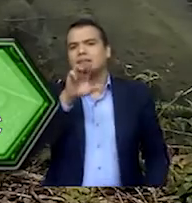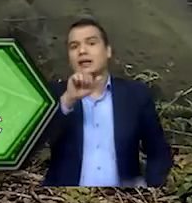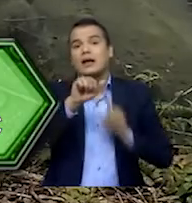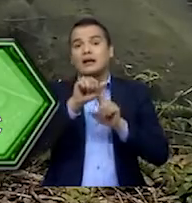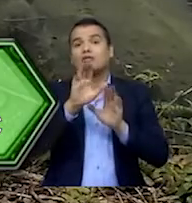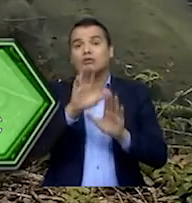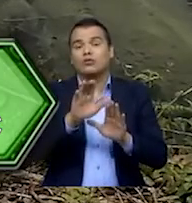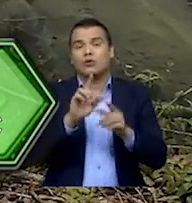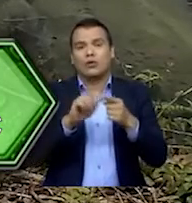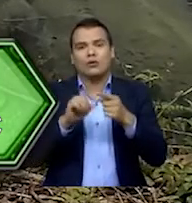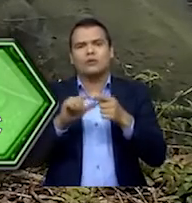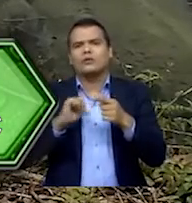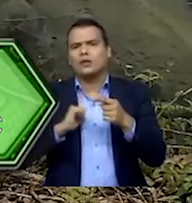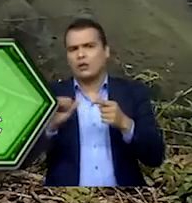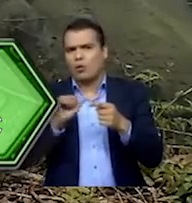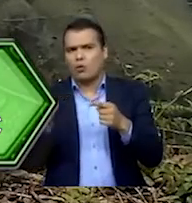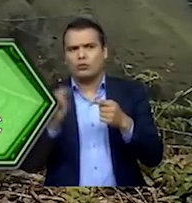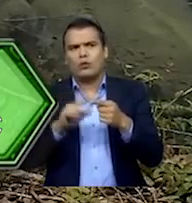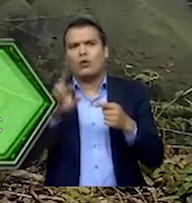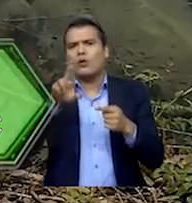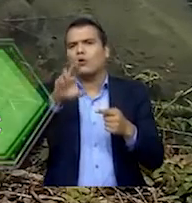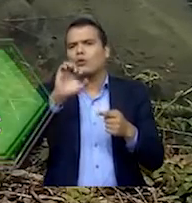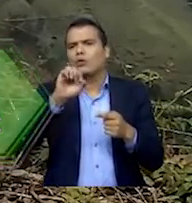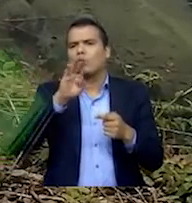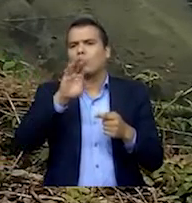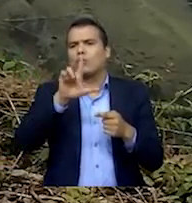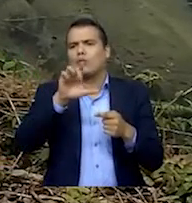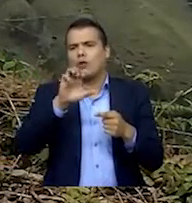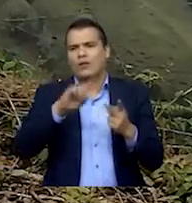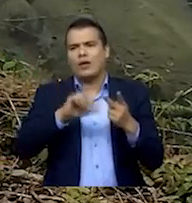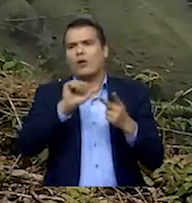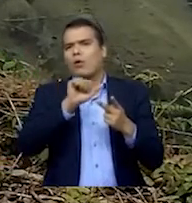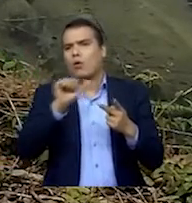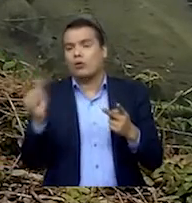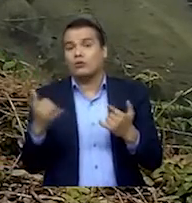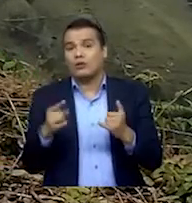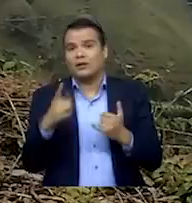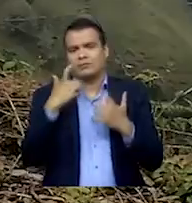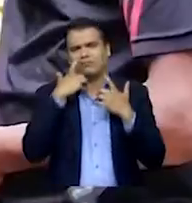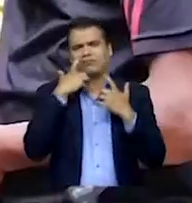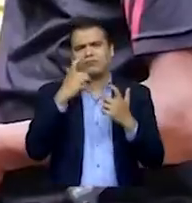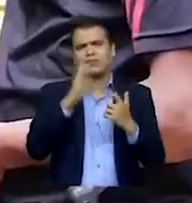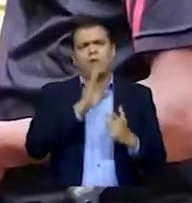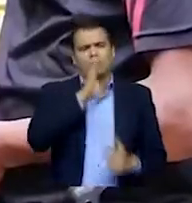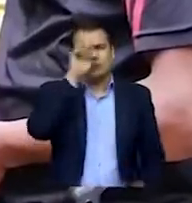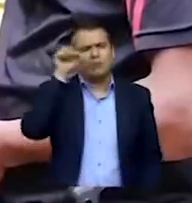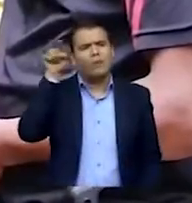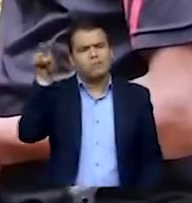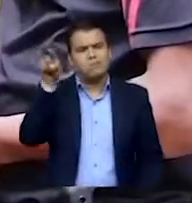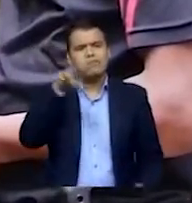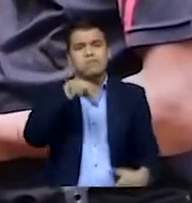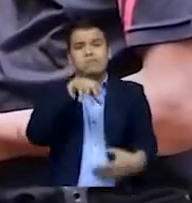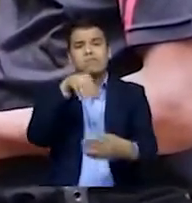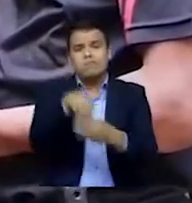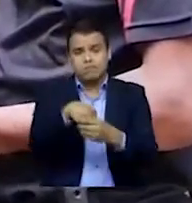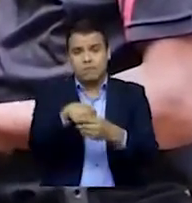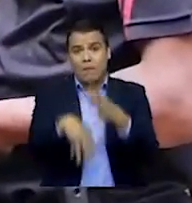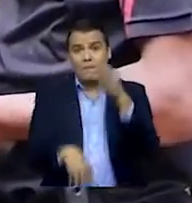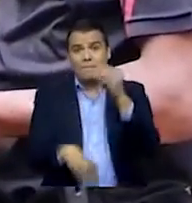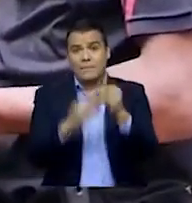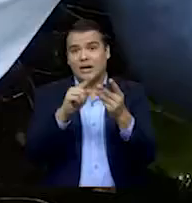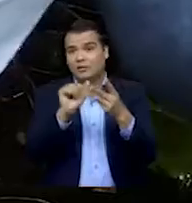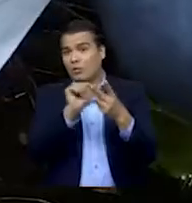especies que son propias de acá y de estos sectores montañosos de colombia y estamos sembrando dos